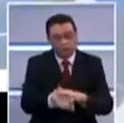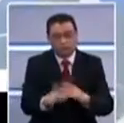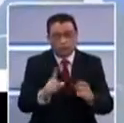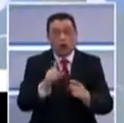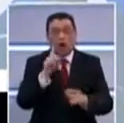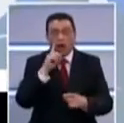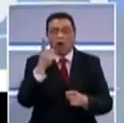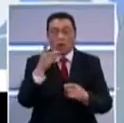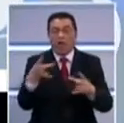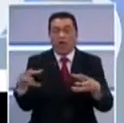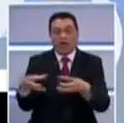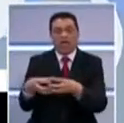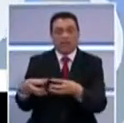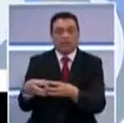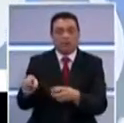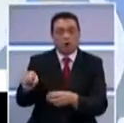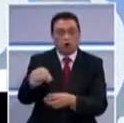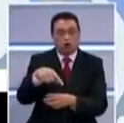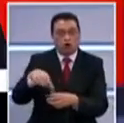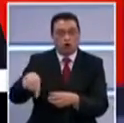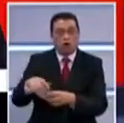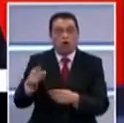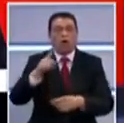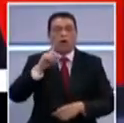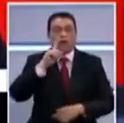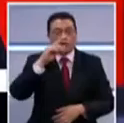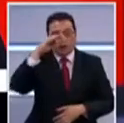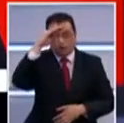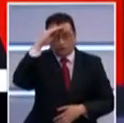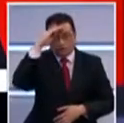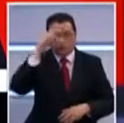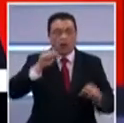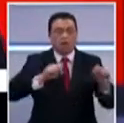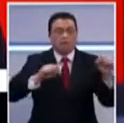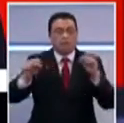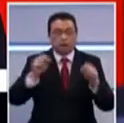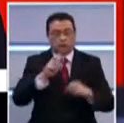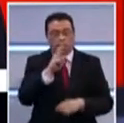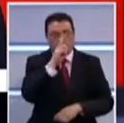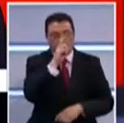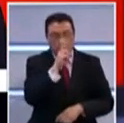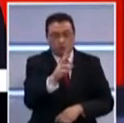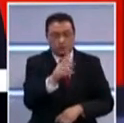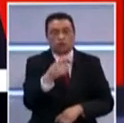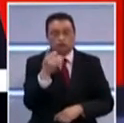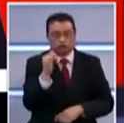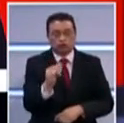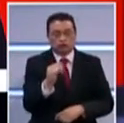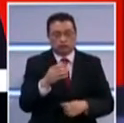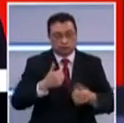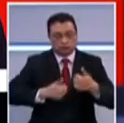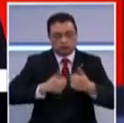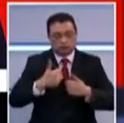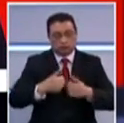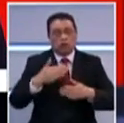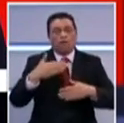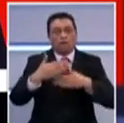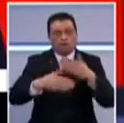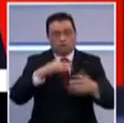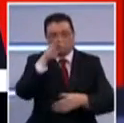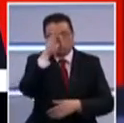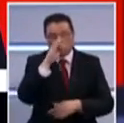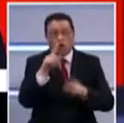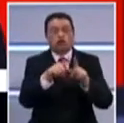hay un equipo que naturalmente tiene la confianza política con el respeto irrestricto que tenemos hacia la carrera funcionaria pero de